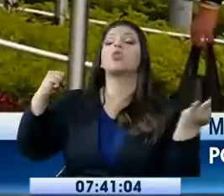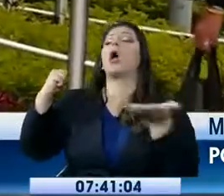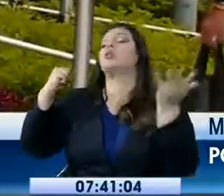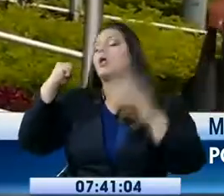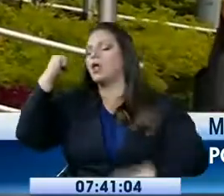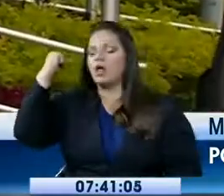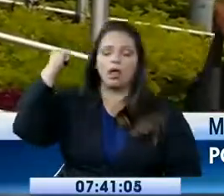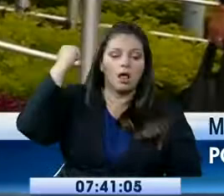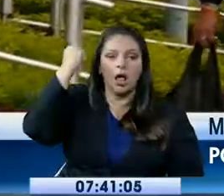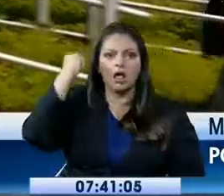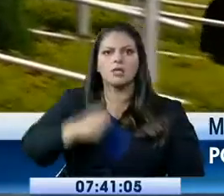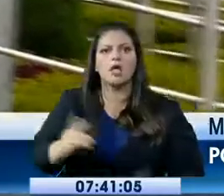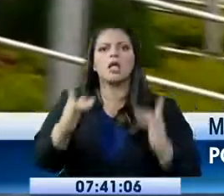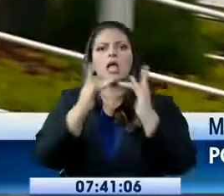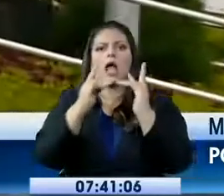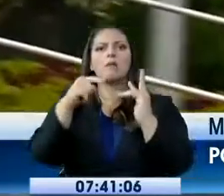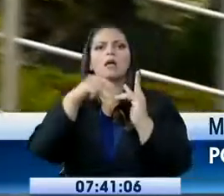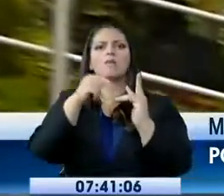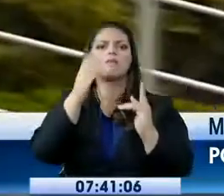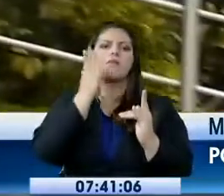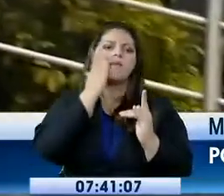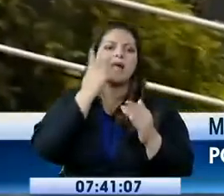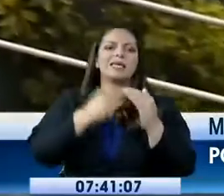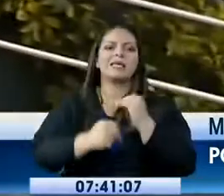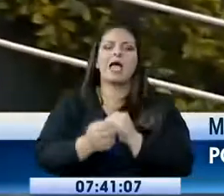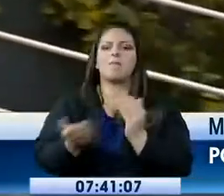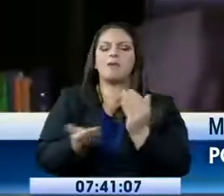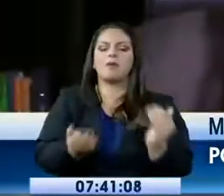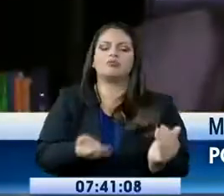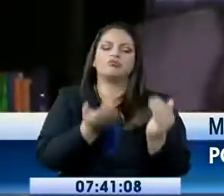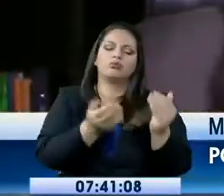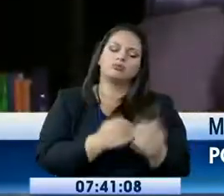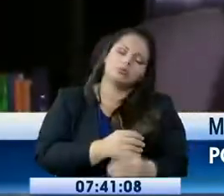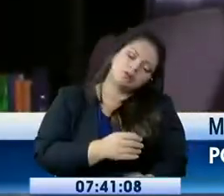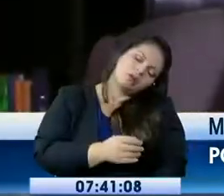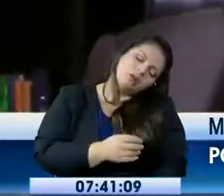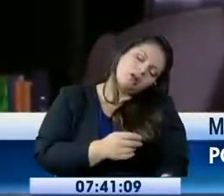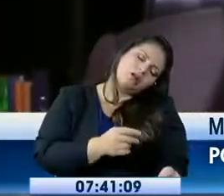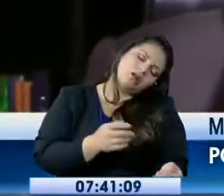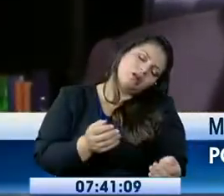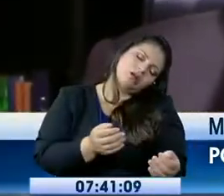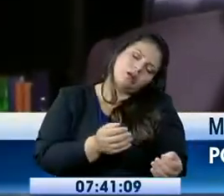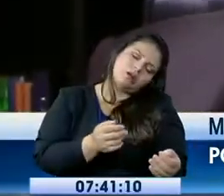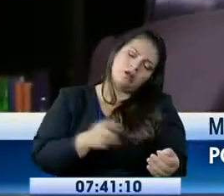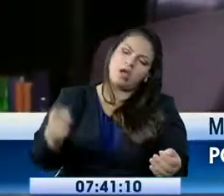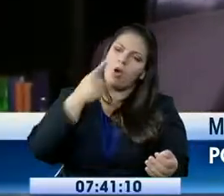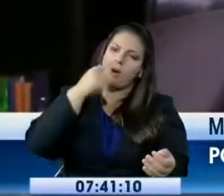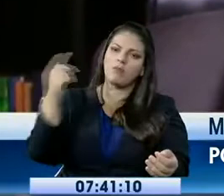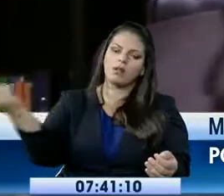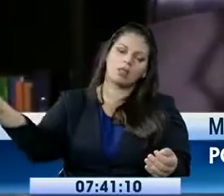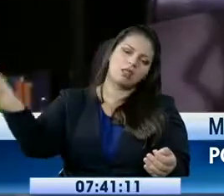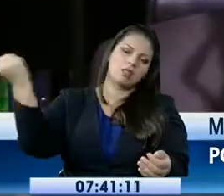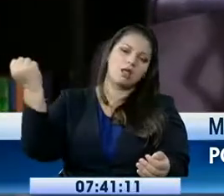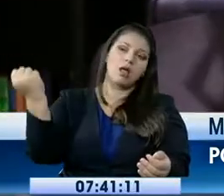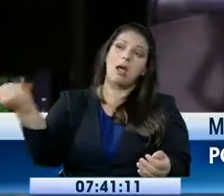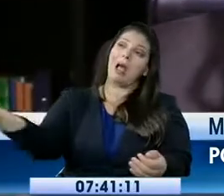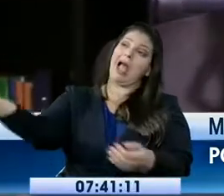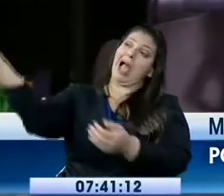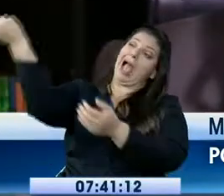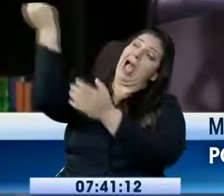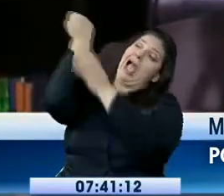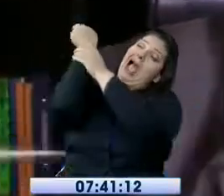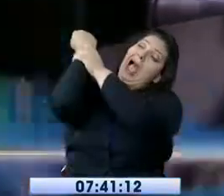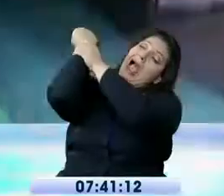de discusión y de intentar agredirle a la señora, pues quien resultó ser víctima de este